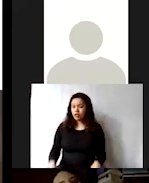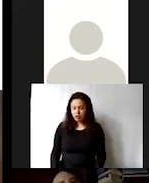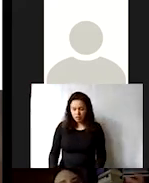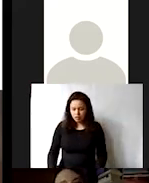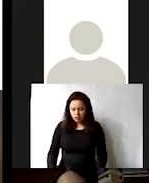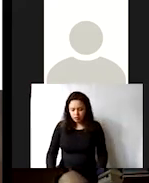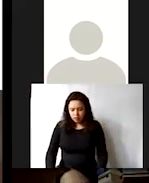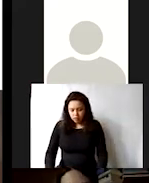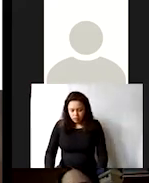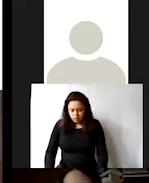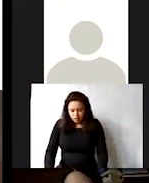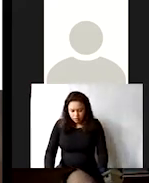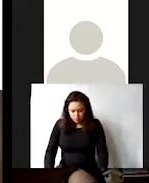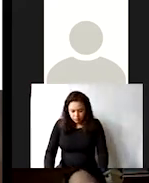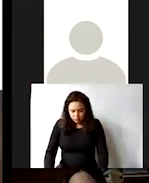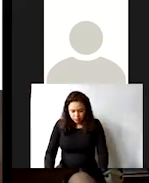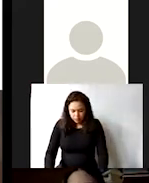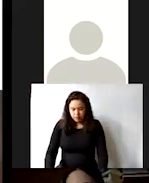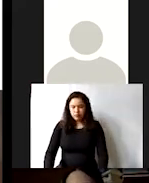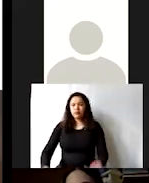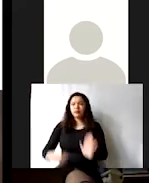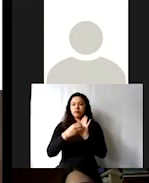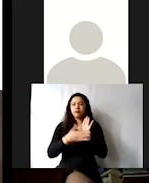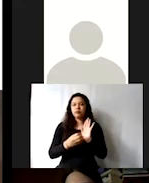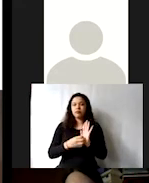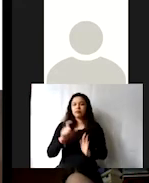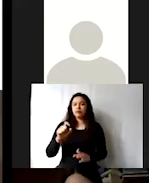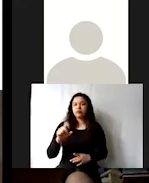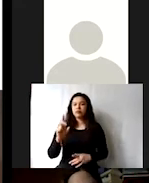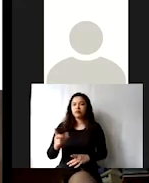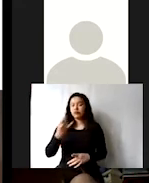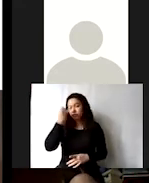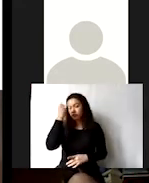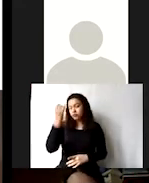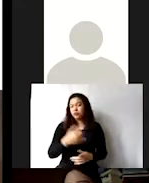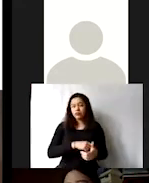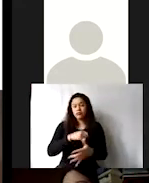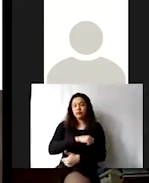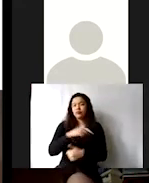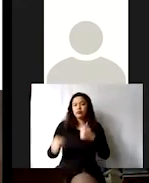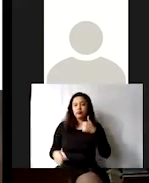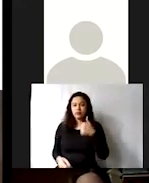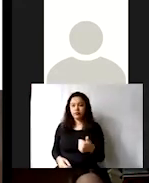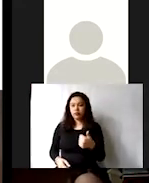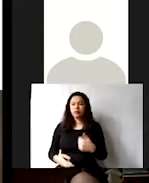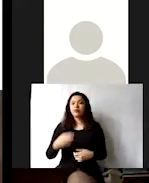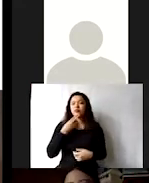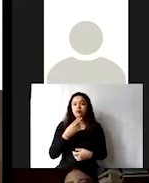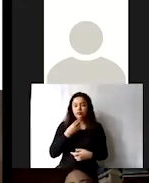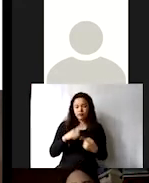el ideal que tiene la Agenda 2030 se buscan estos 6 pasos. Su implementación,